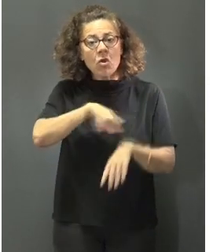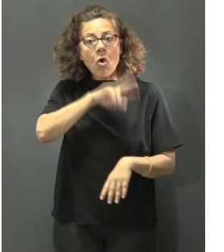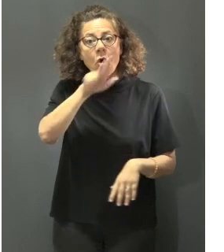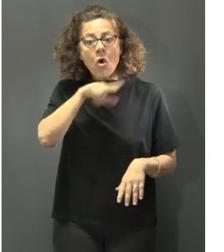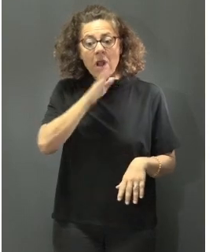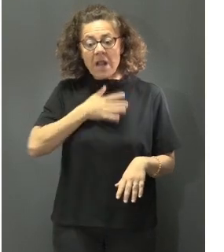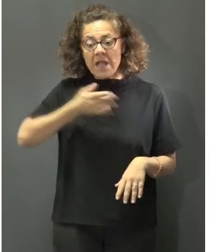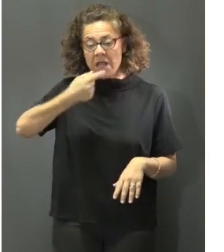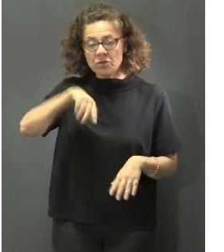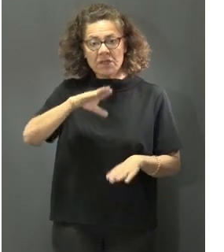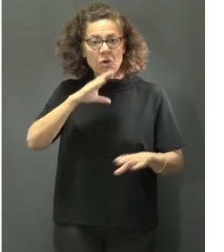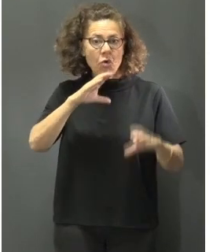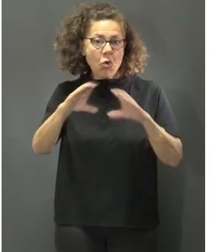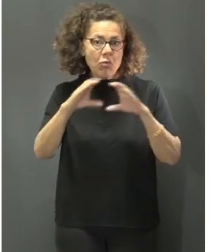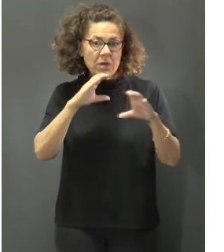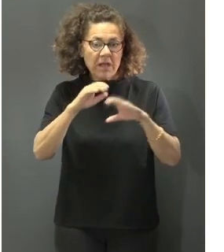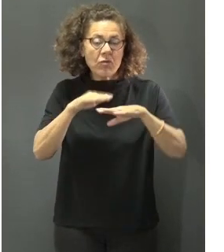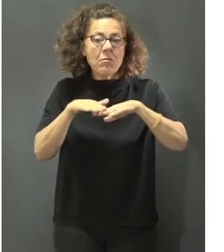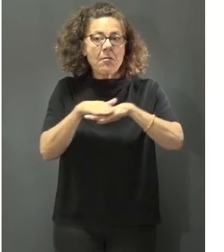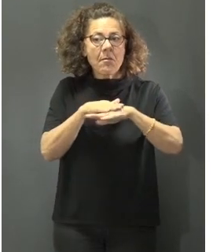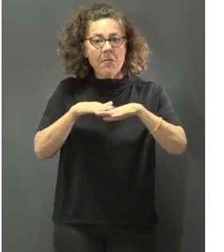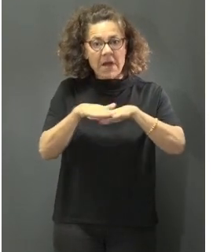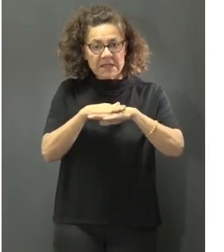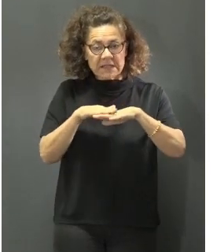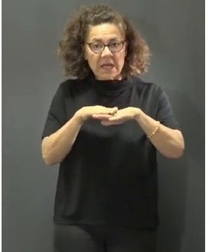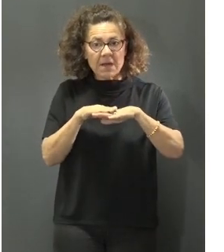es nuestra comunicación básica,